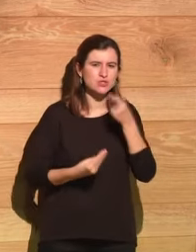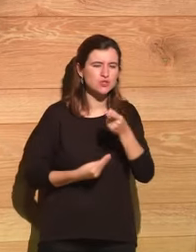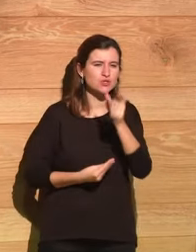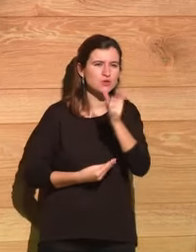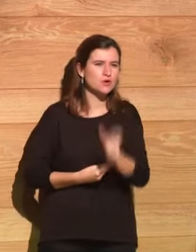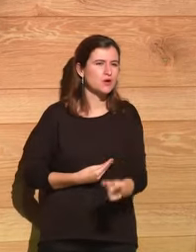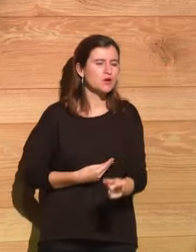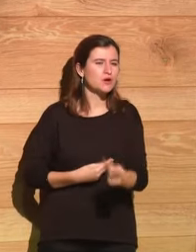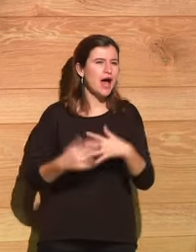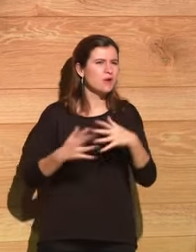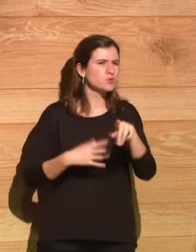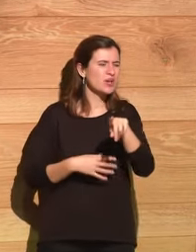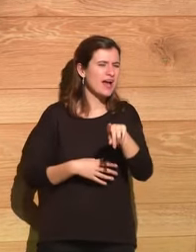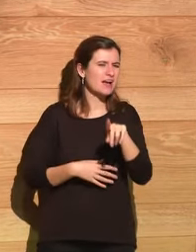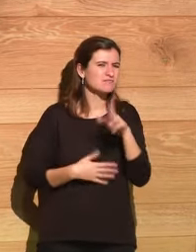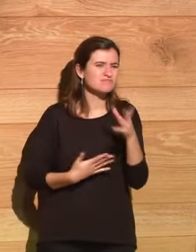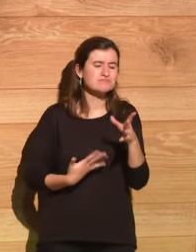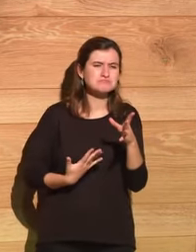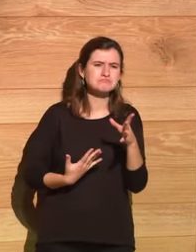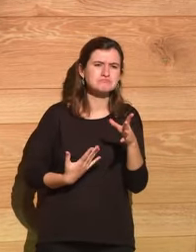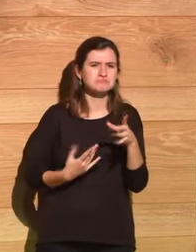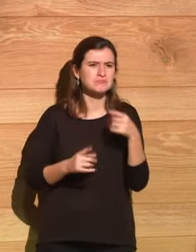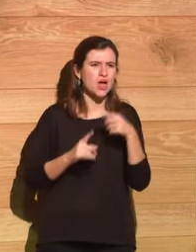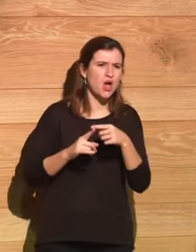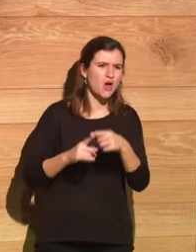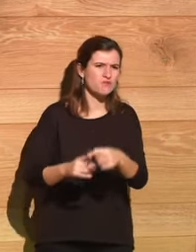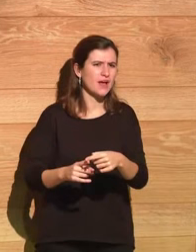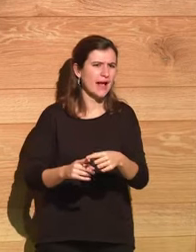¿no? De hecho, recuerda un poco como a